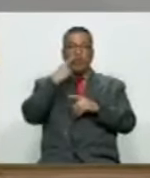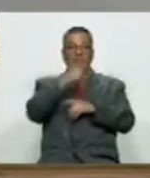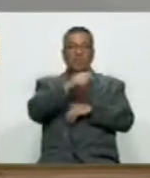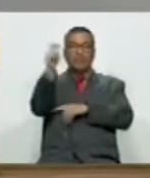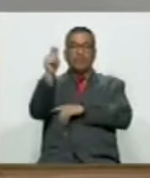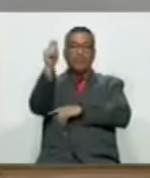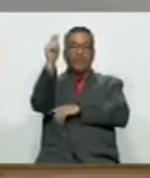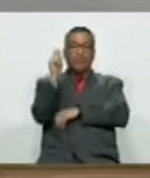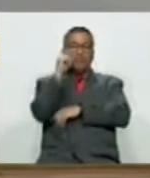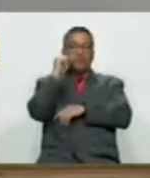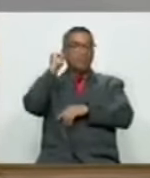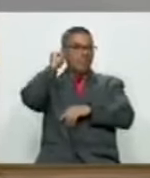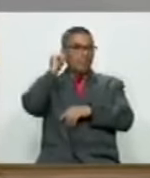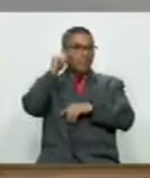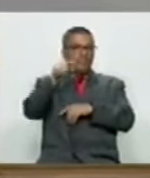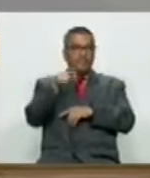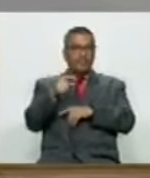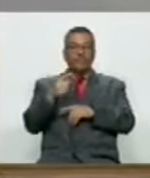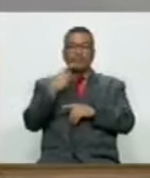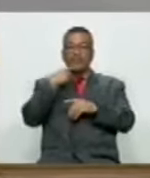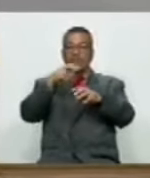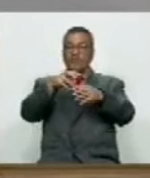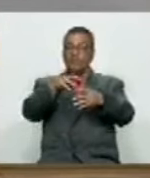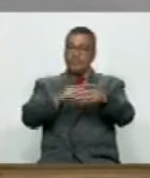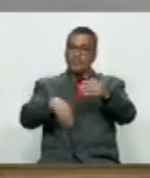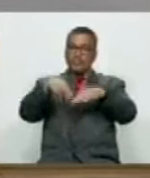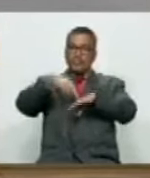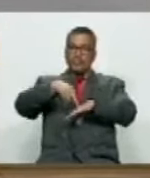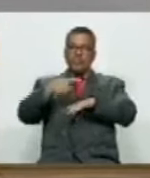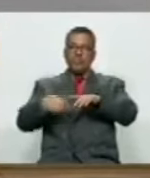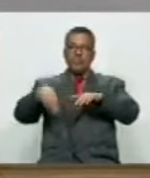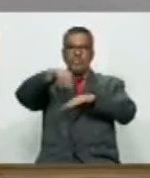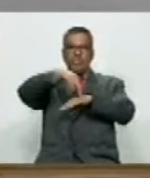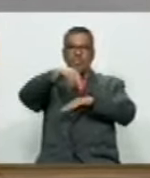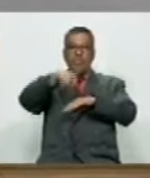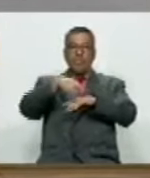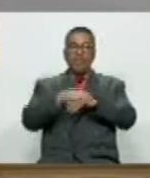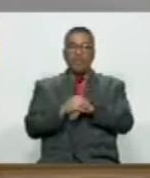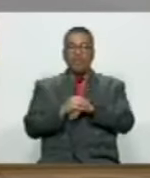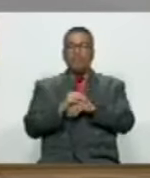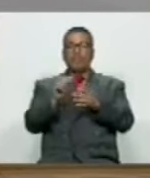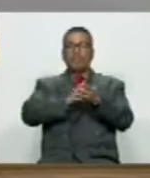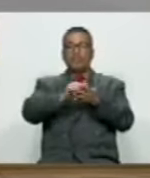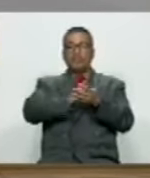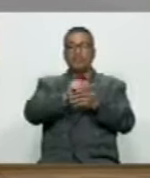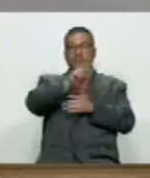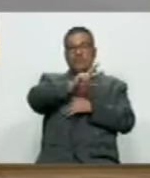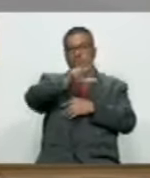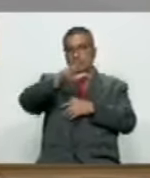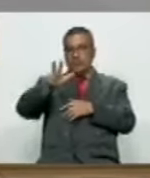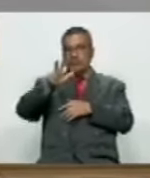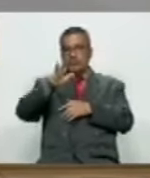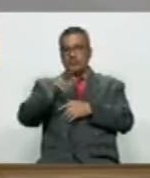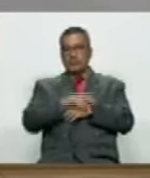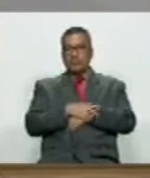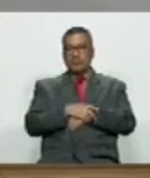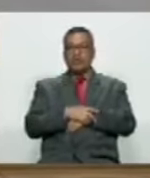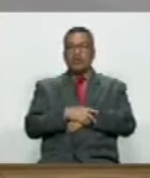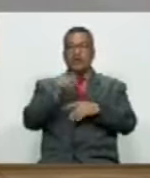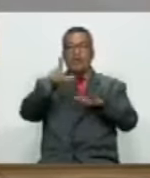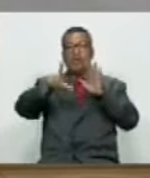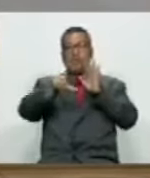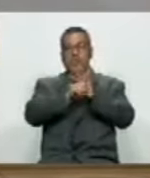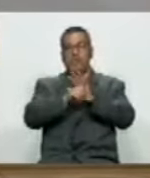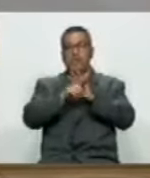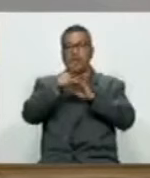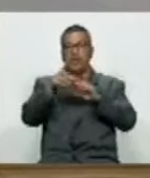honorables diputadas y los honorables diputados que estén a favor con levantar la sanción del artículo 23 de la